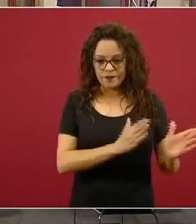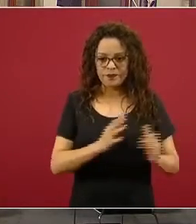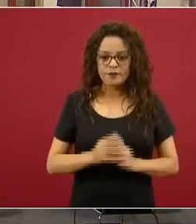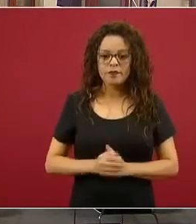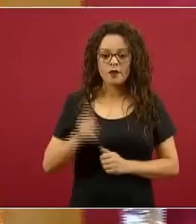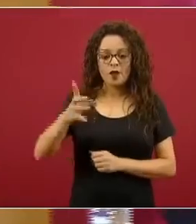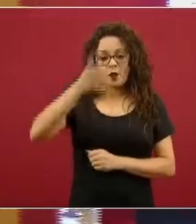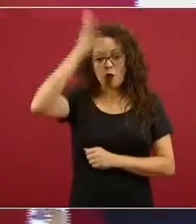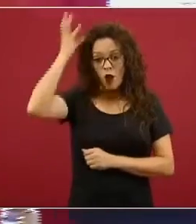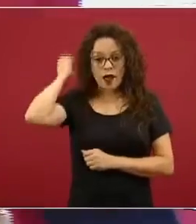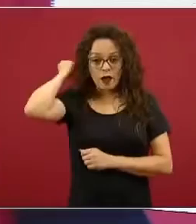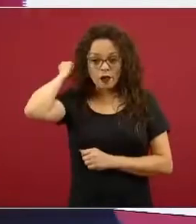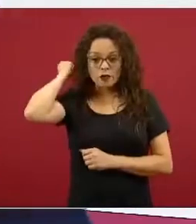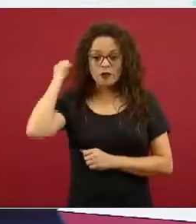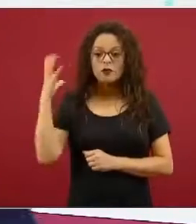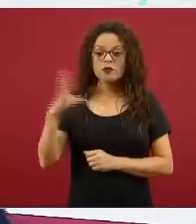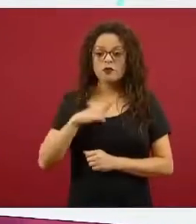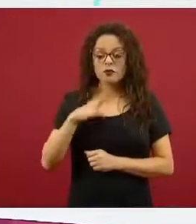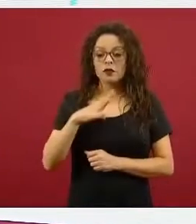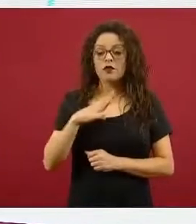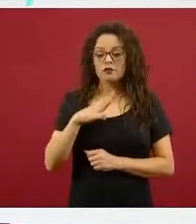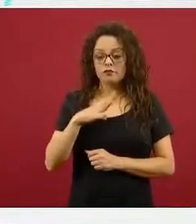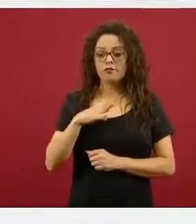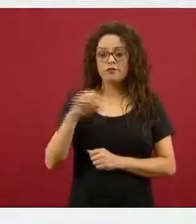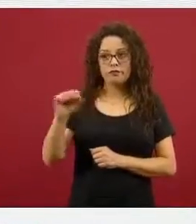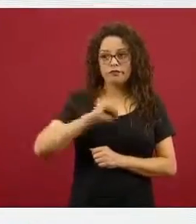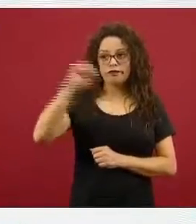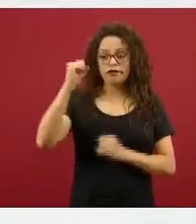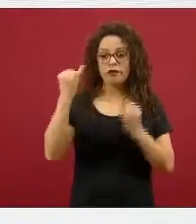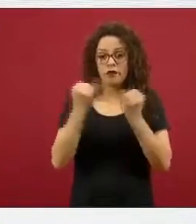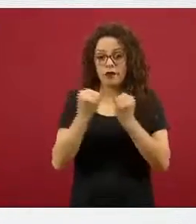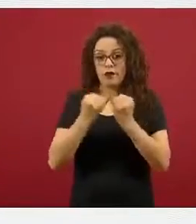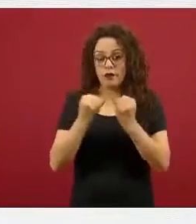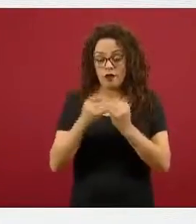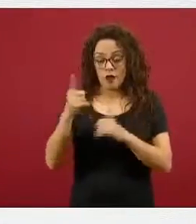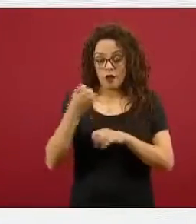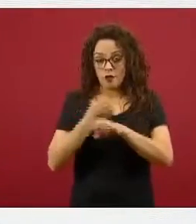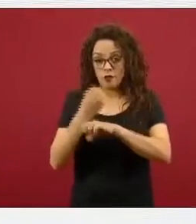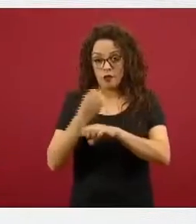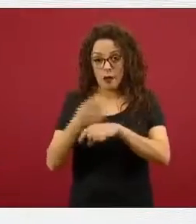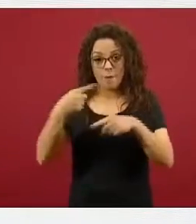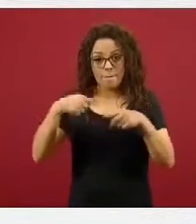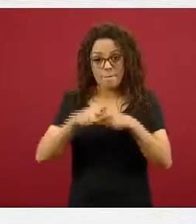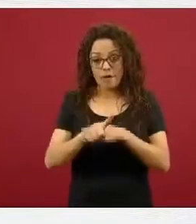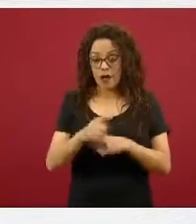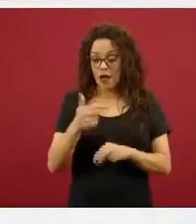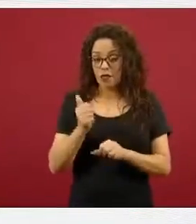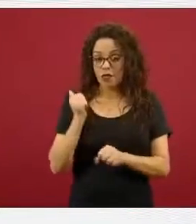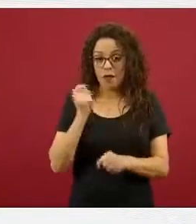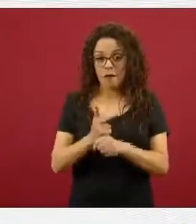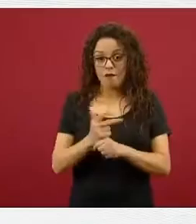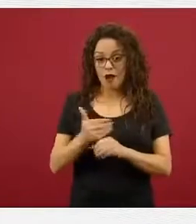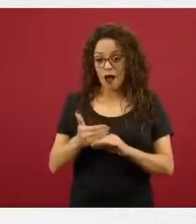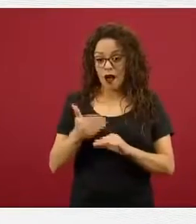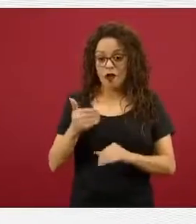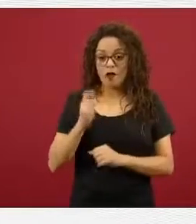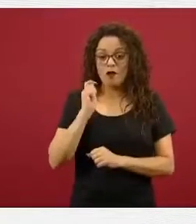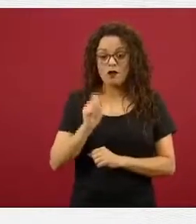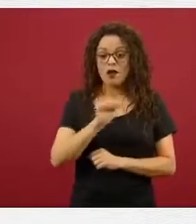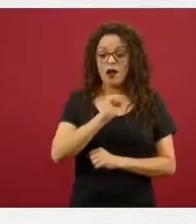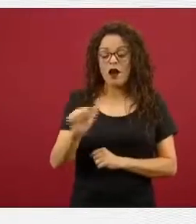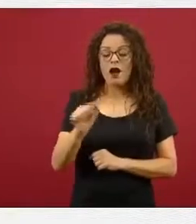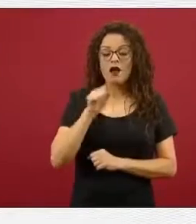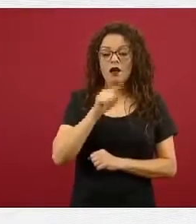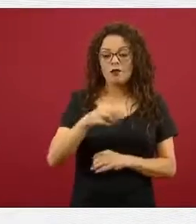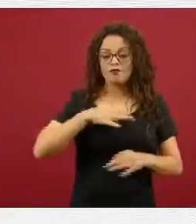Morelos tuvo un incremento temprano, también son de las entidades federativas que empezaron tempranamente en su curva epidémica